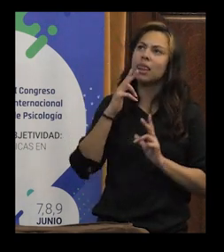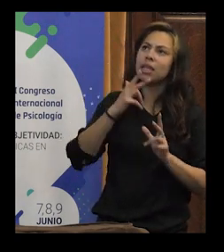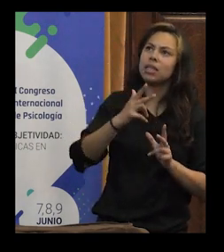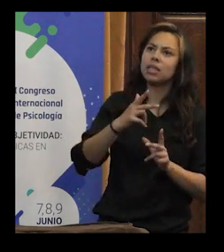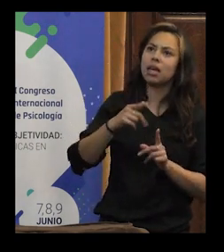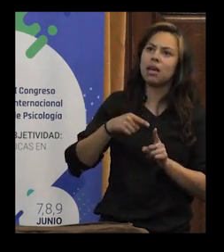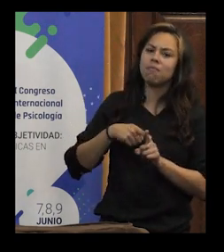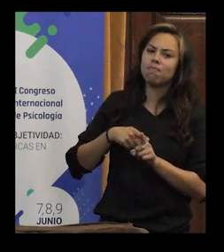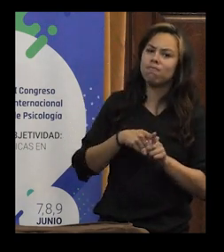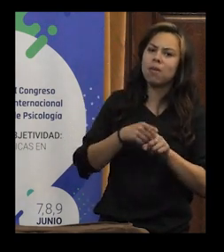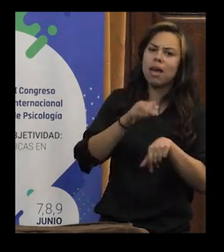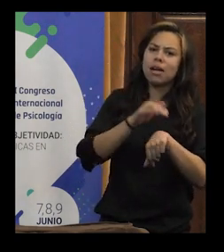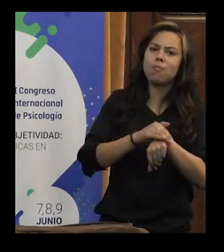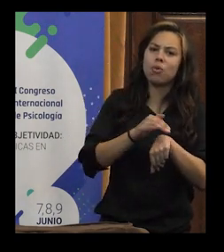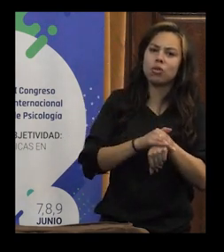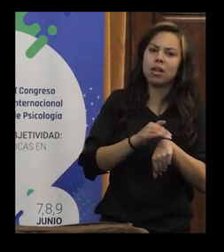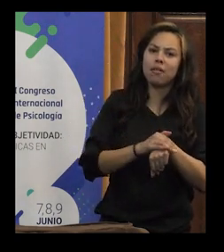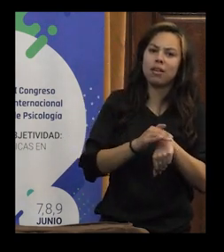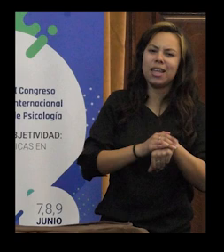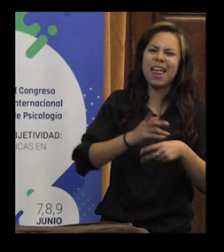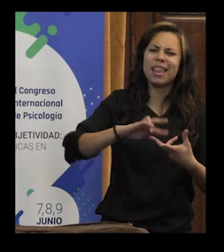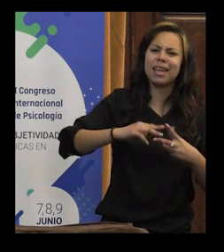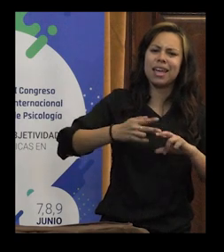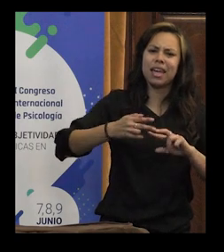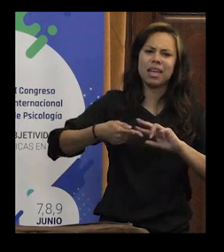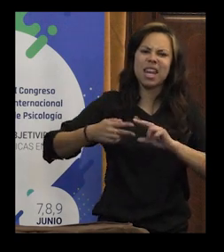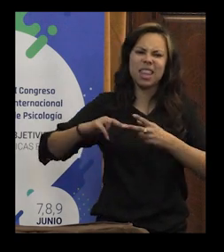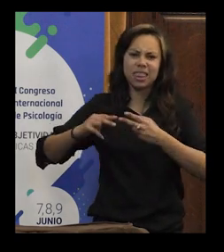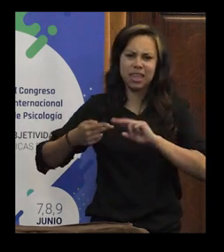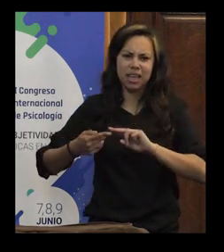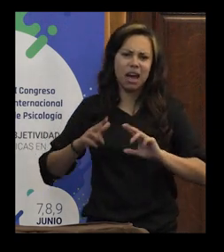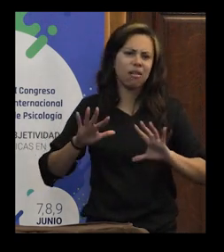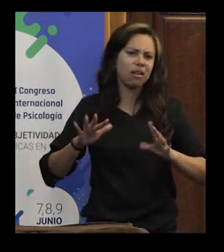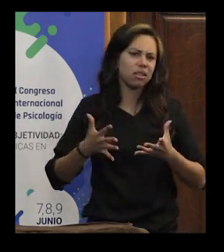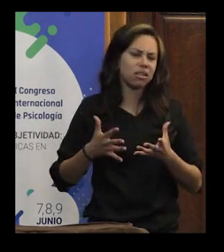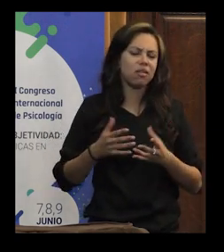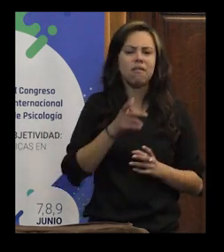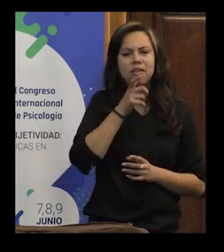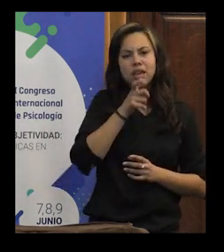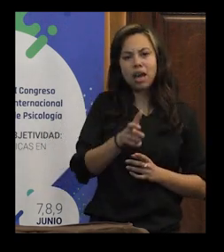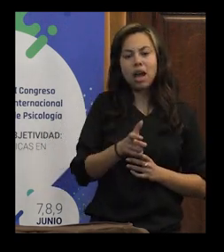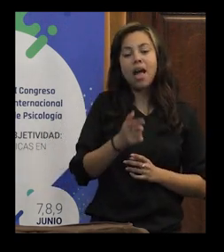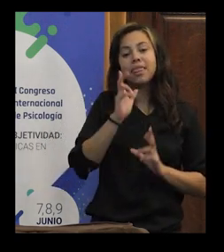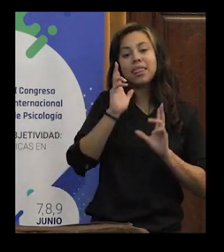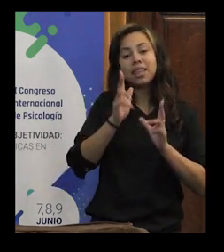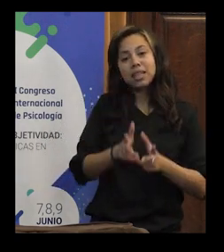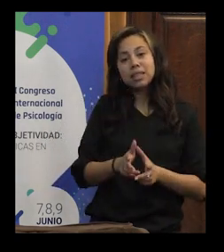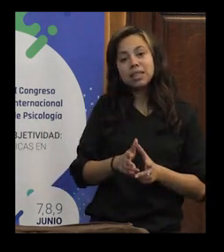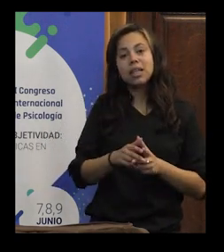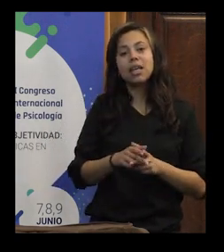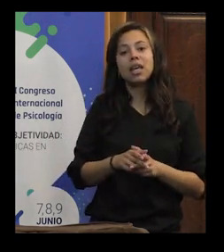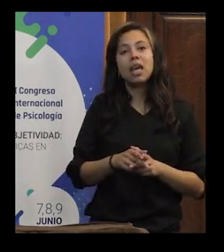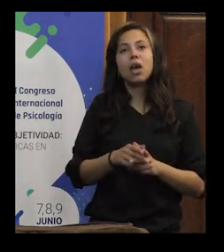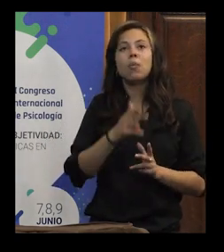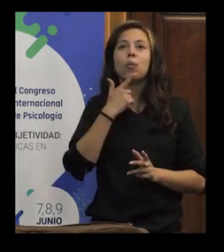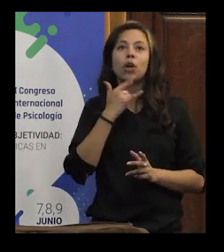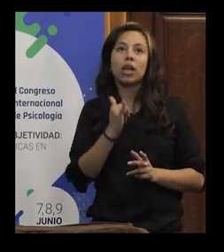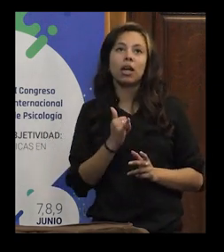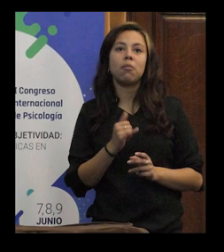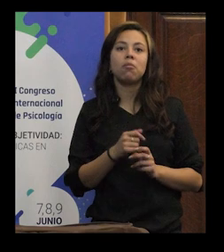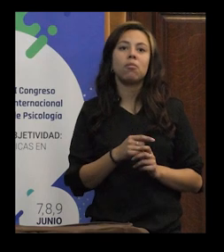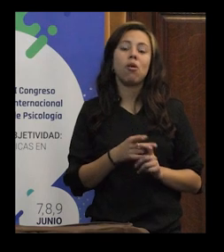responsabilidad genética, resignifica la prudencia con relación a casarse,